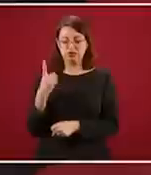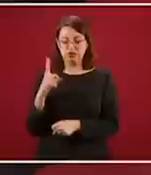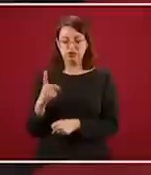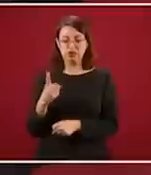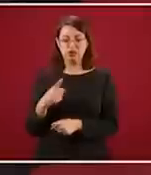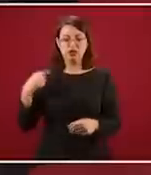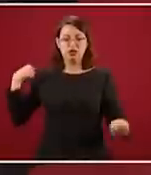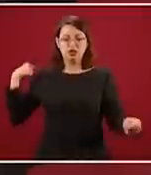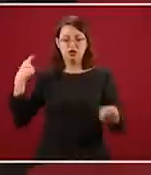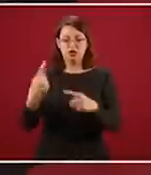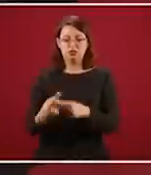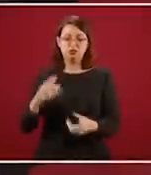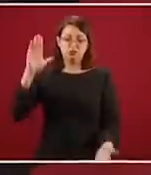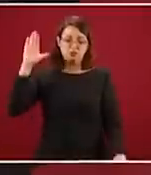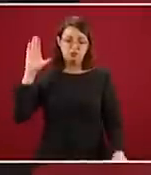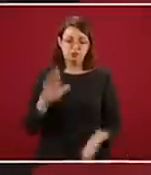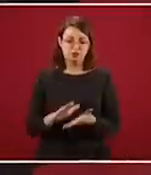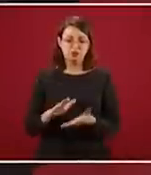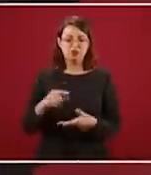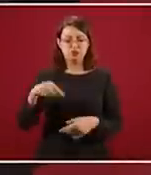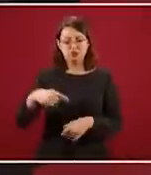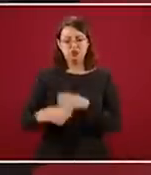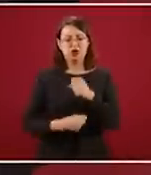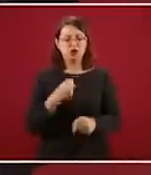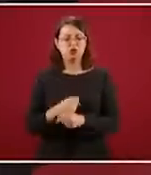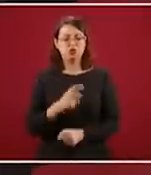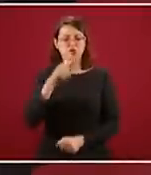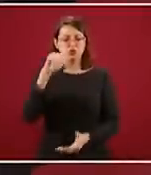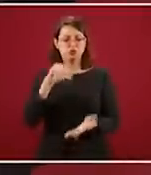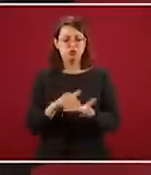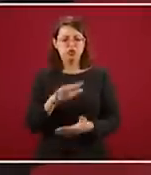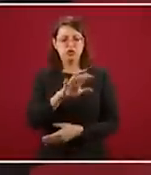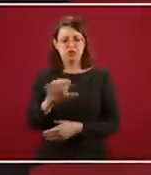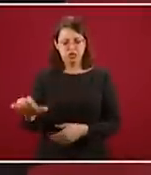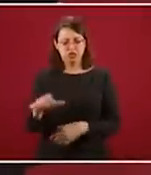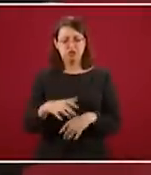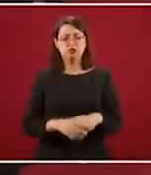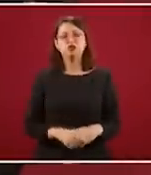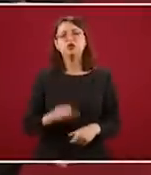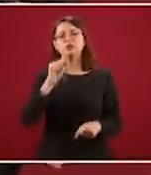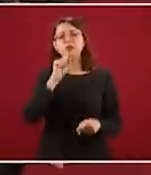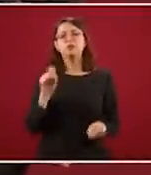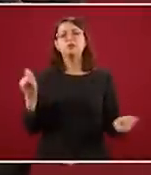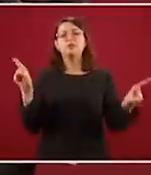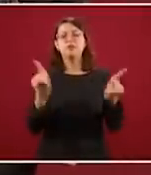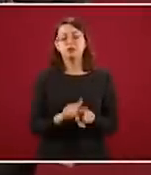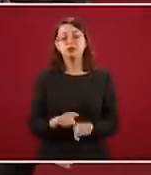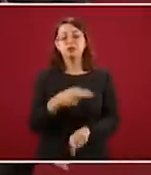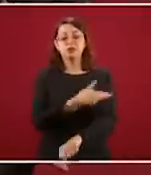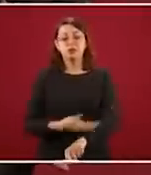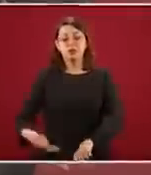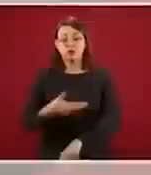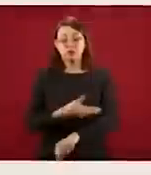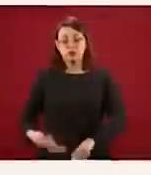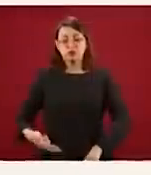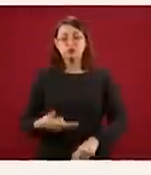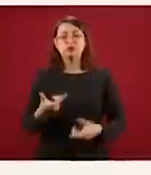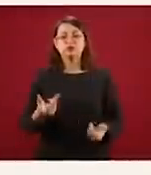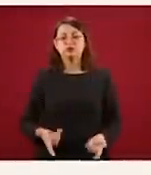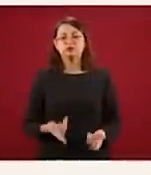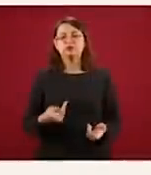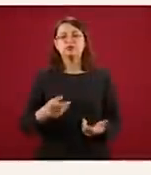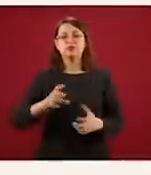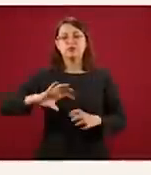hasta 2.500 barriles para este año. Se busca regular, prohibir la venta de